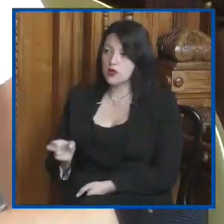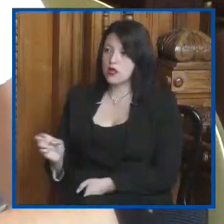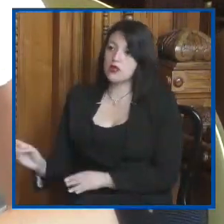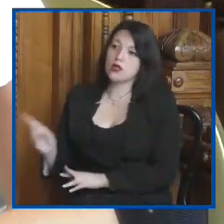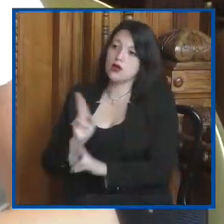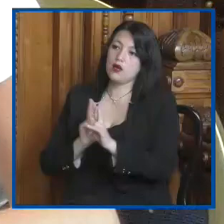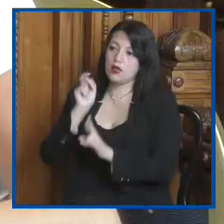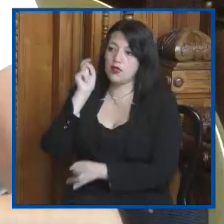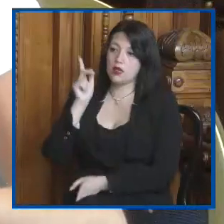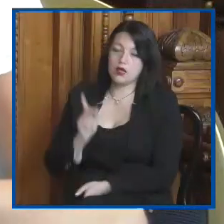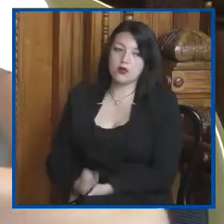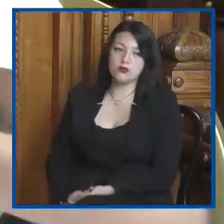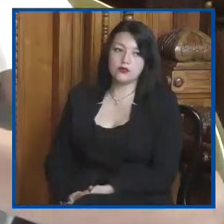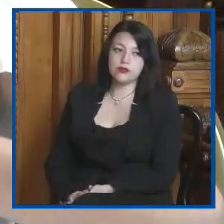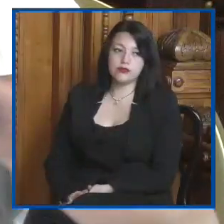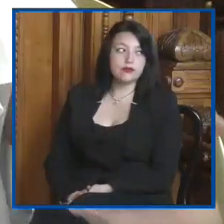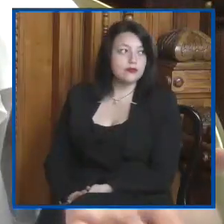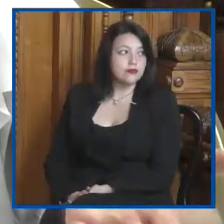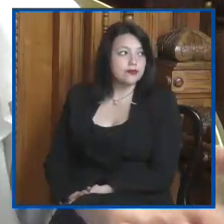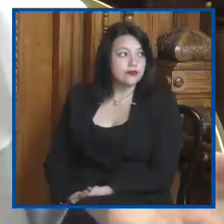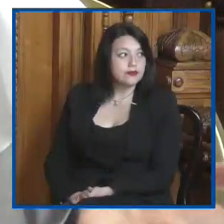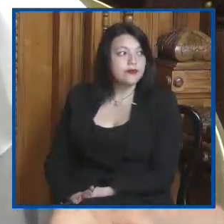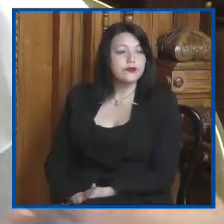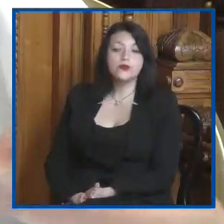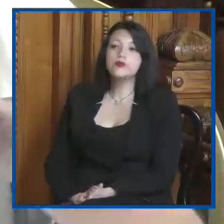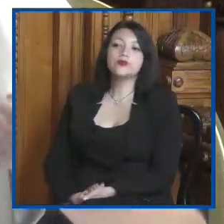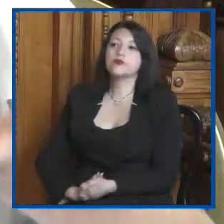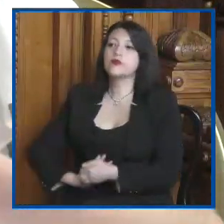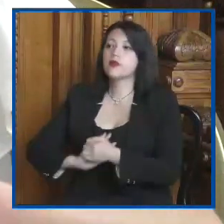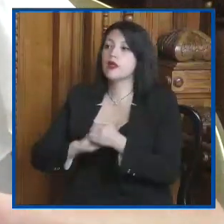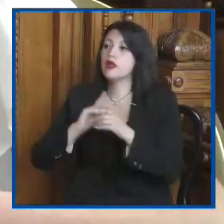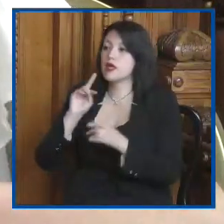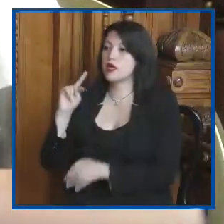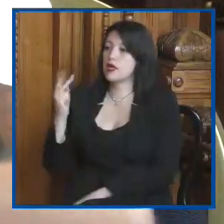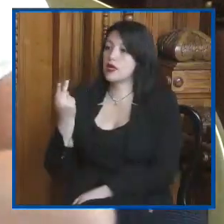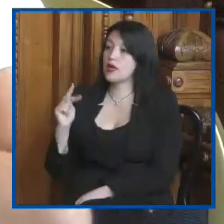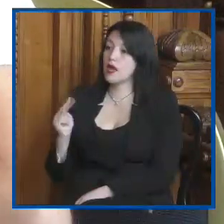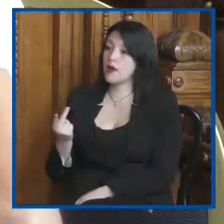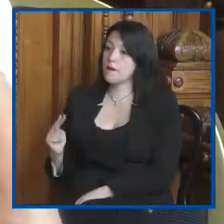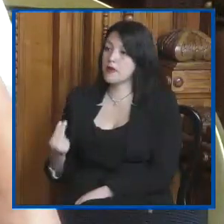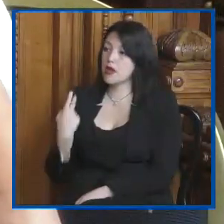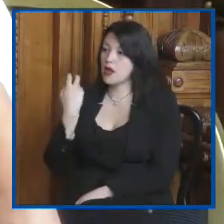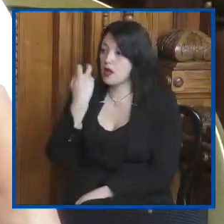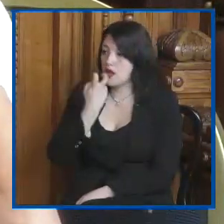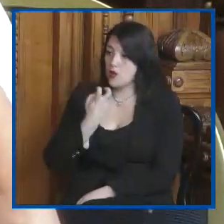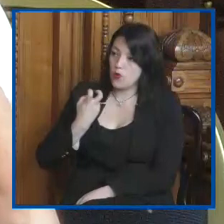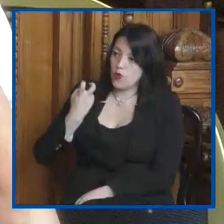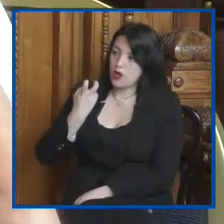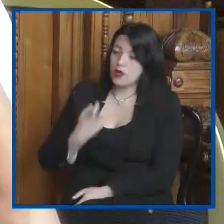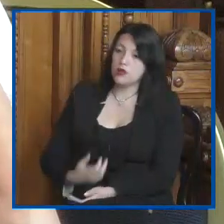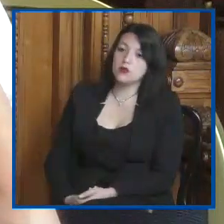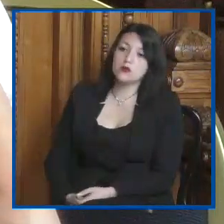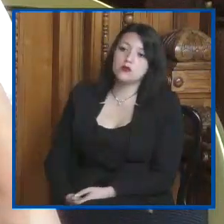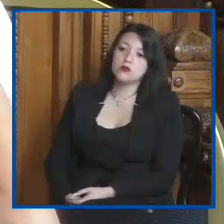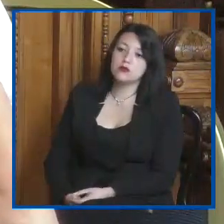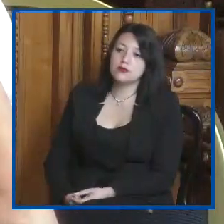comprenda. Y eso implica para mí no usar latinismo y cambiar el lenguaje.